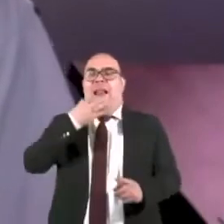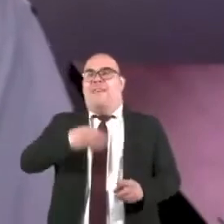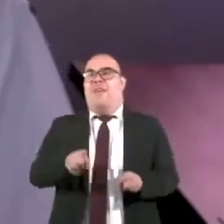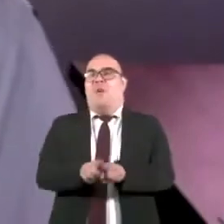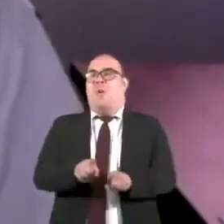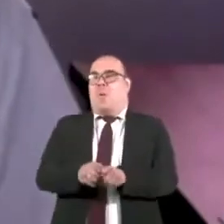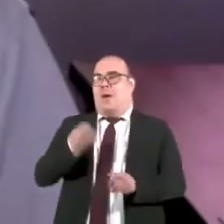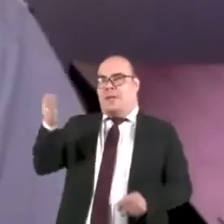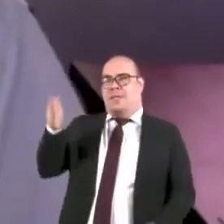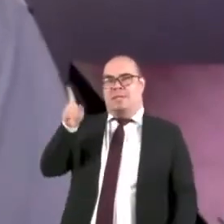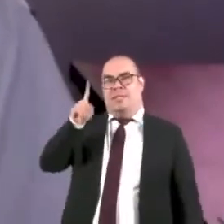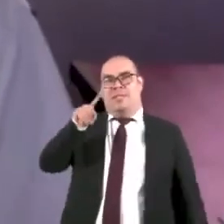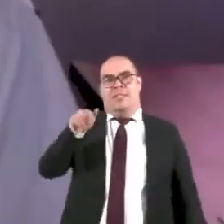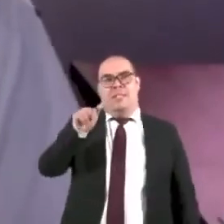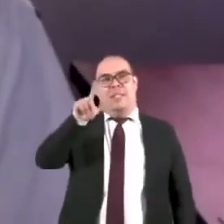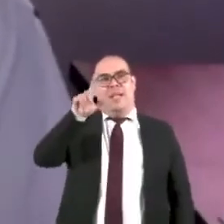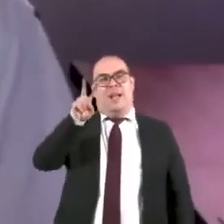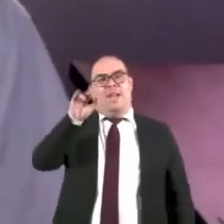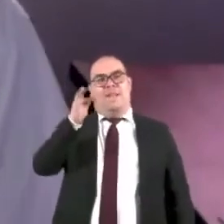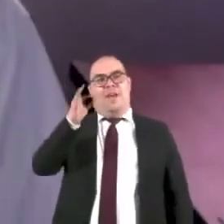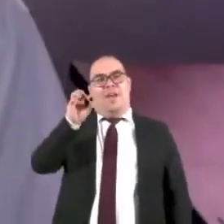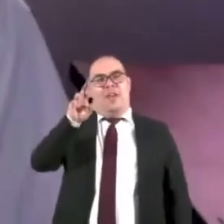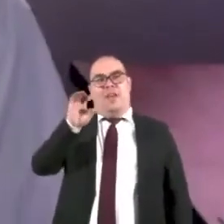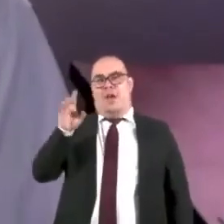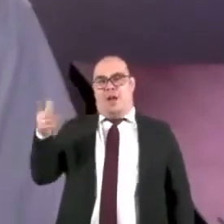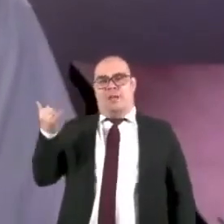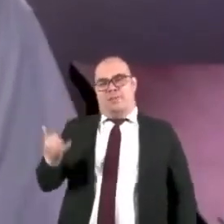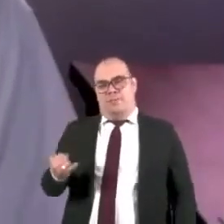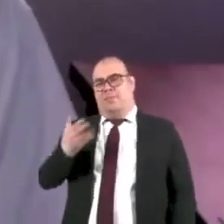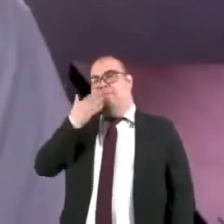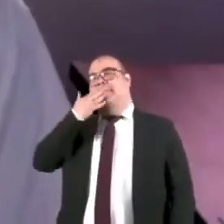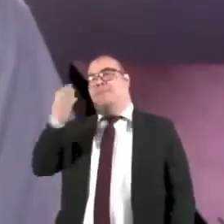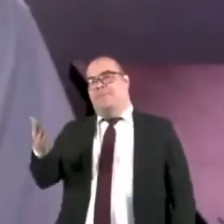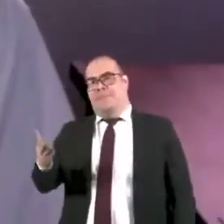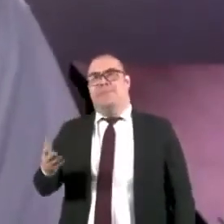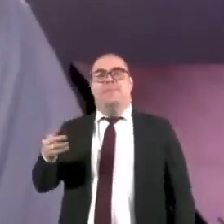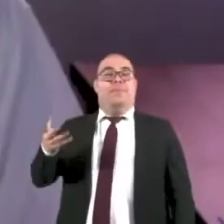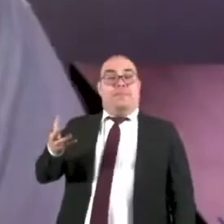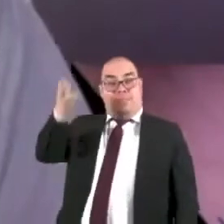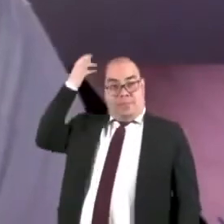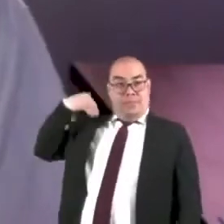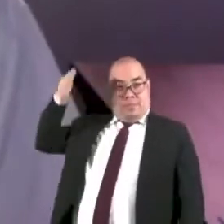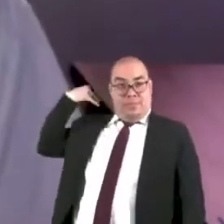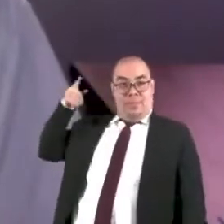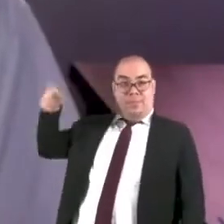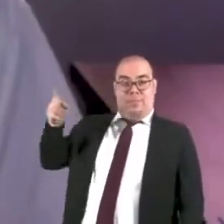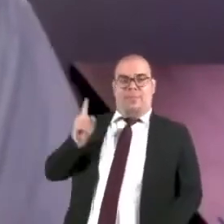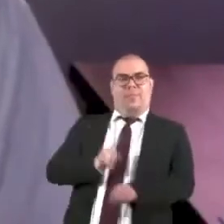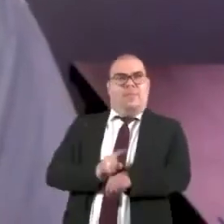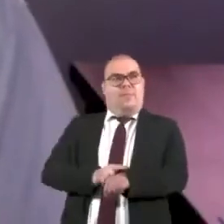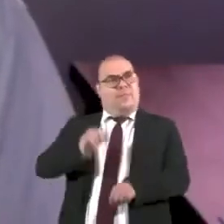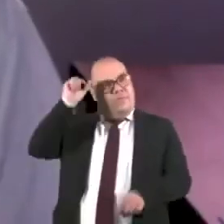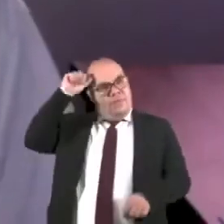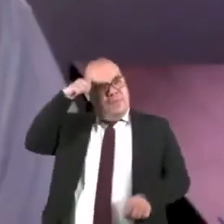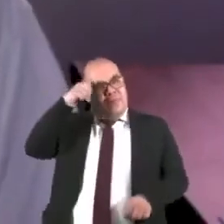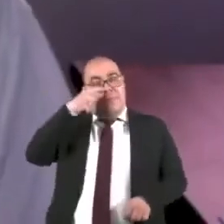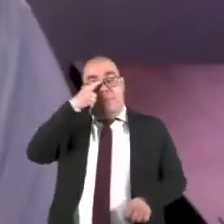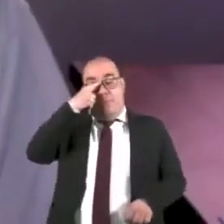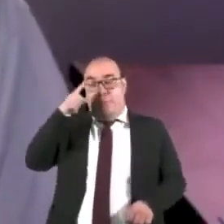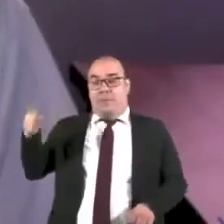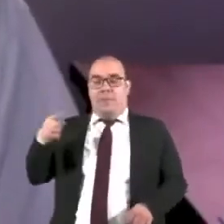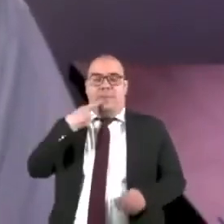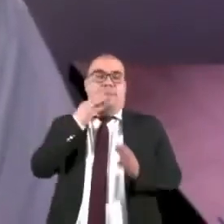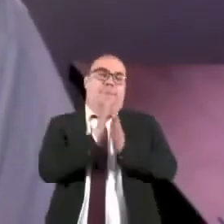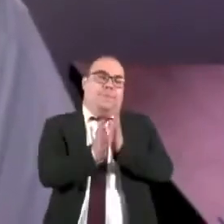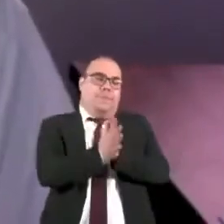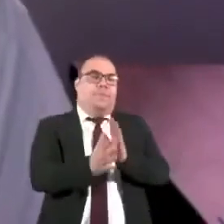agradezco a Salvatore, ya que está acá, aprovechando que está aquí presente, quien en su momento pues planteó las inquietudes